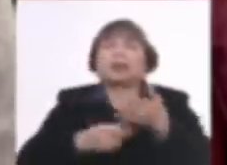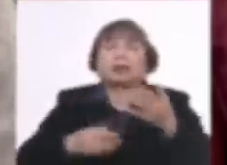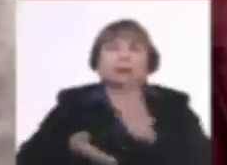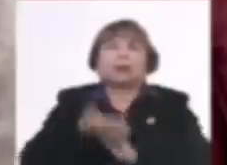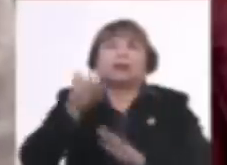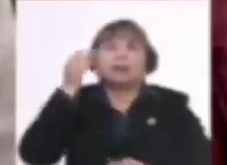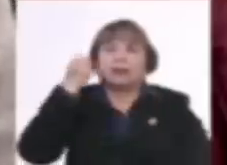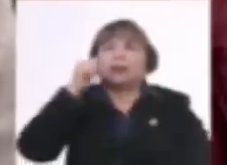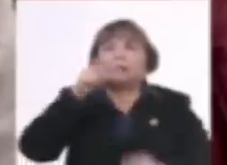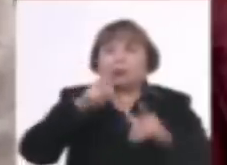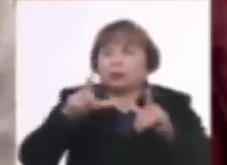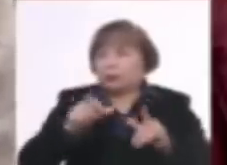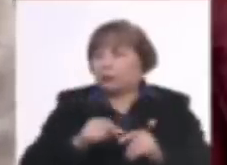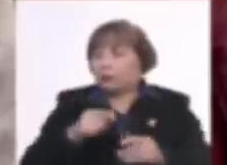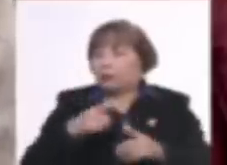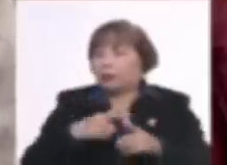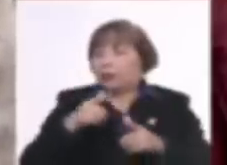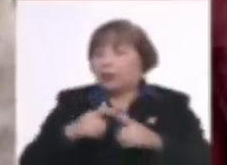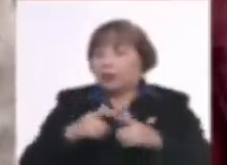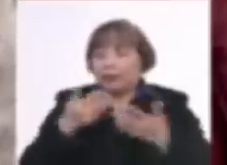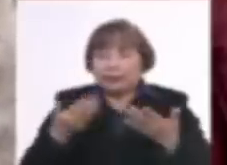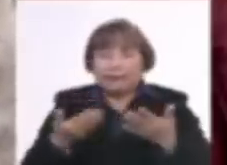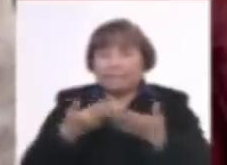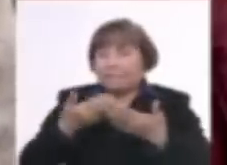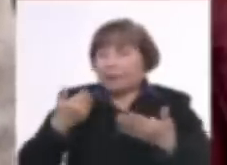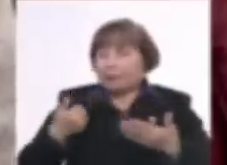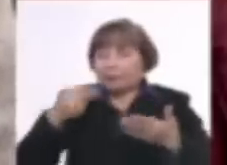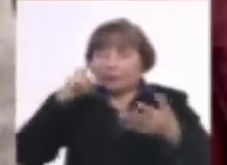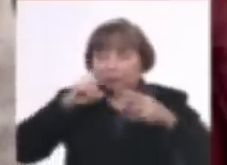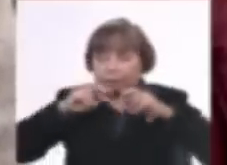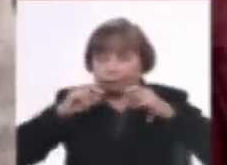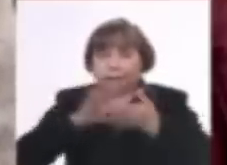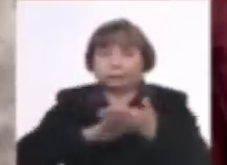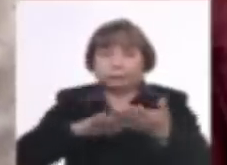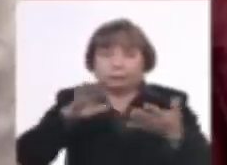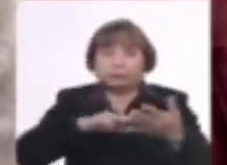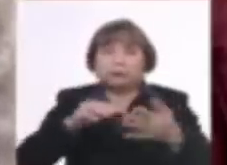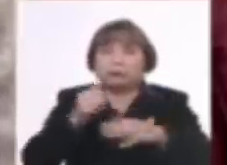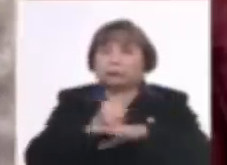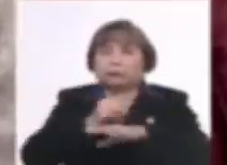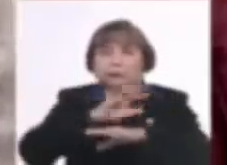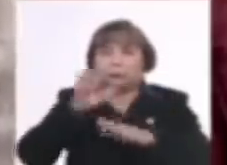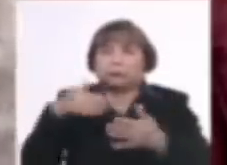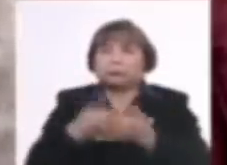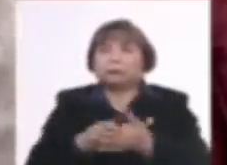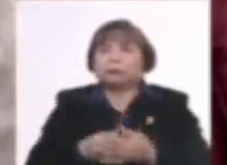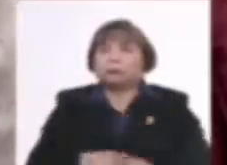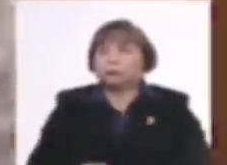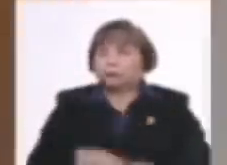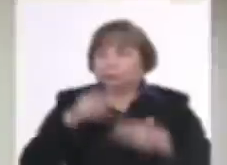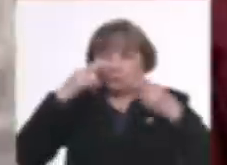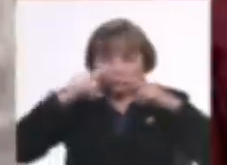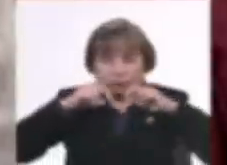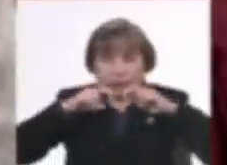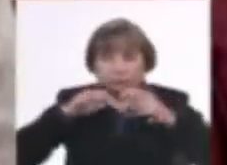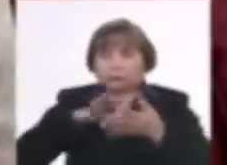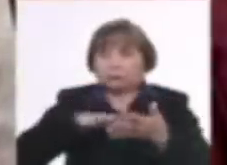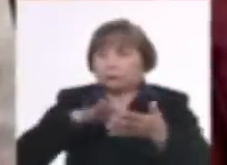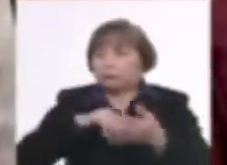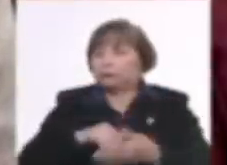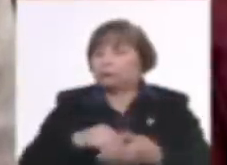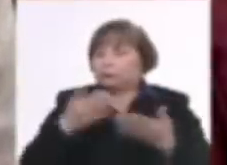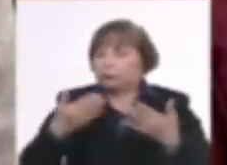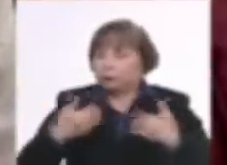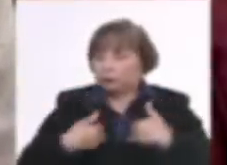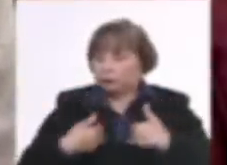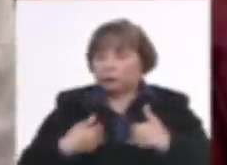lugares voy a ir? Entonces, antes de revisar o coger una consultoría, todo consultor revisa